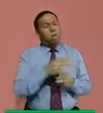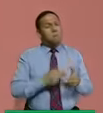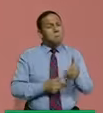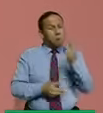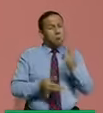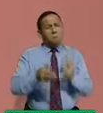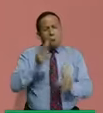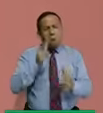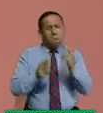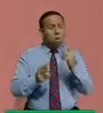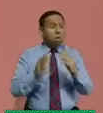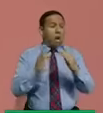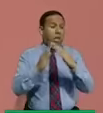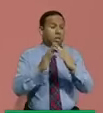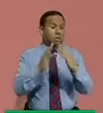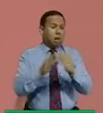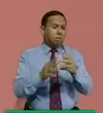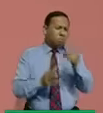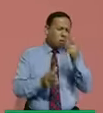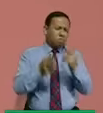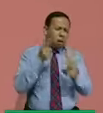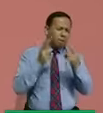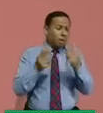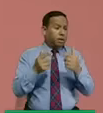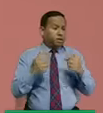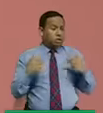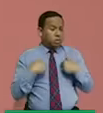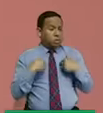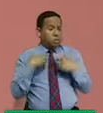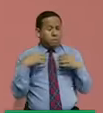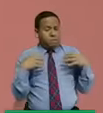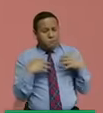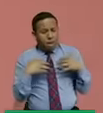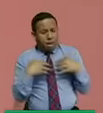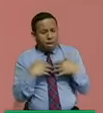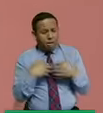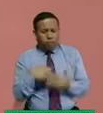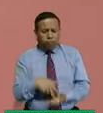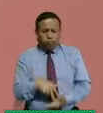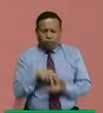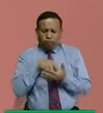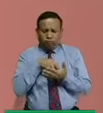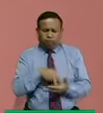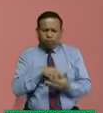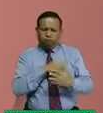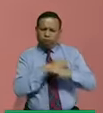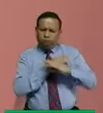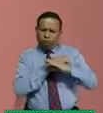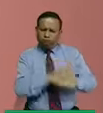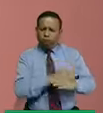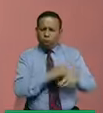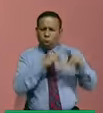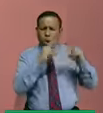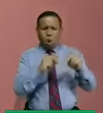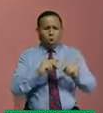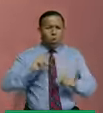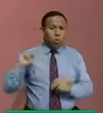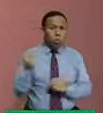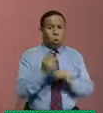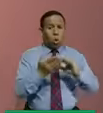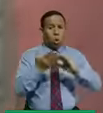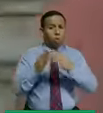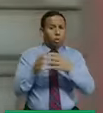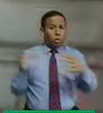dispararon a la casa y con intención de intimidarnos, y nosotros nos mantuvimos firmemente aquí con toda la comunidad